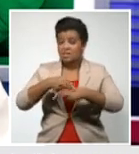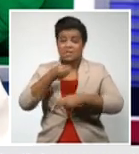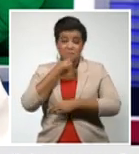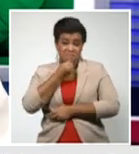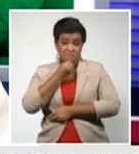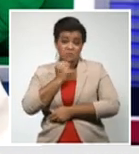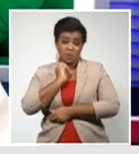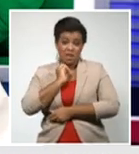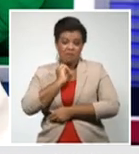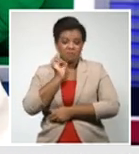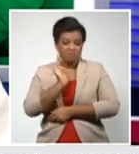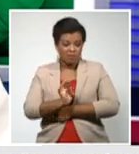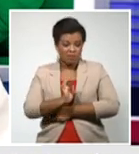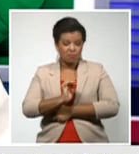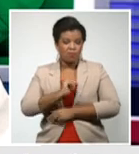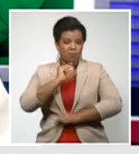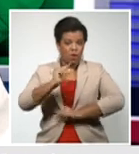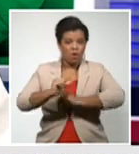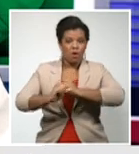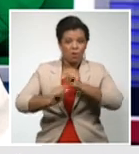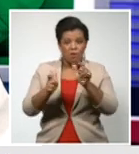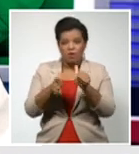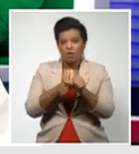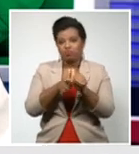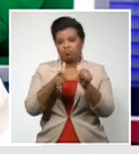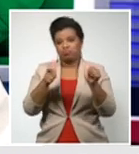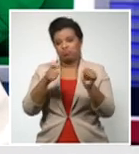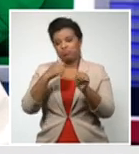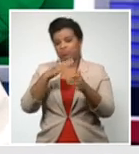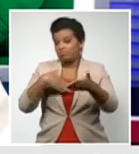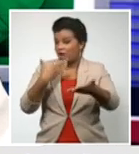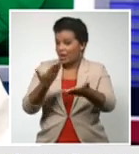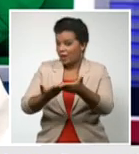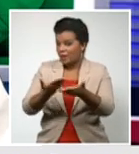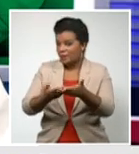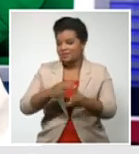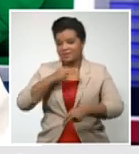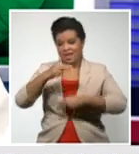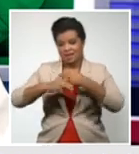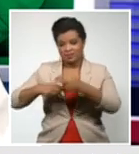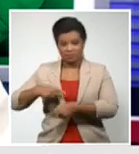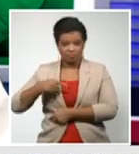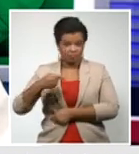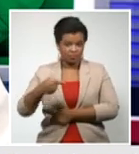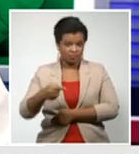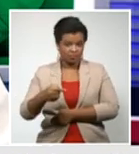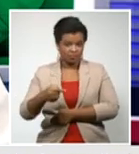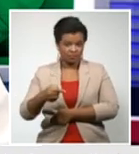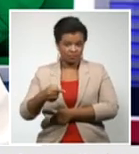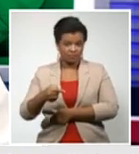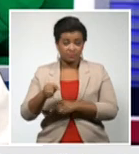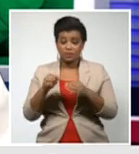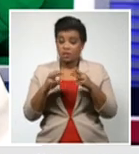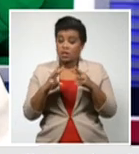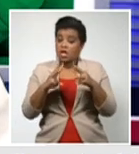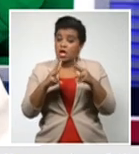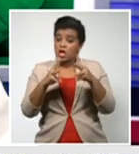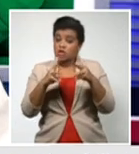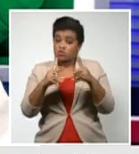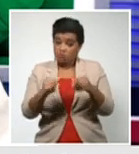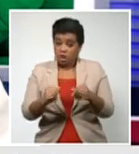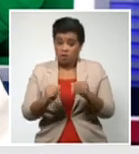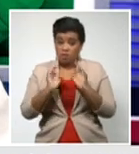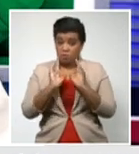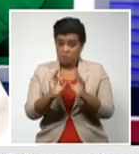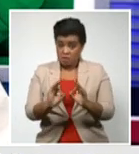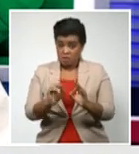incrementando el número de muestras que se puedan procesar diariamente. Y como resultado del análisis de estas